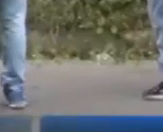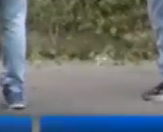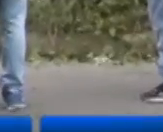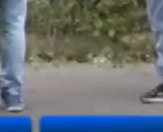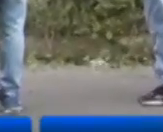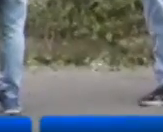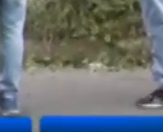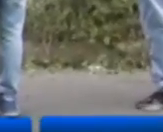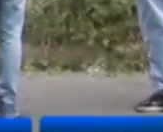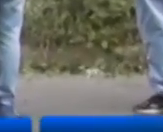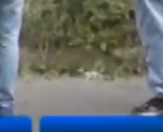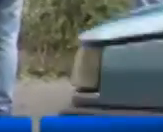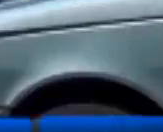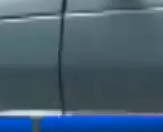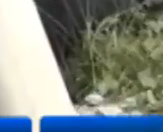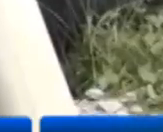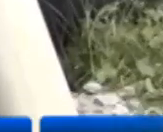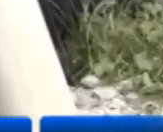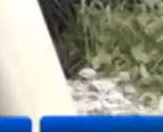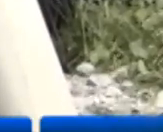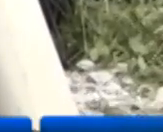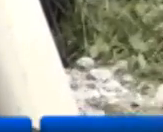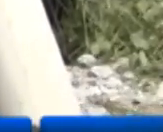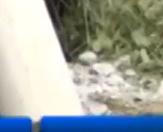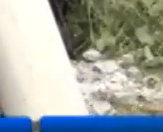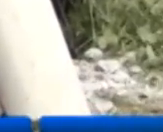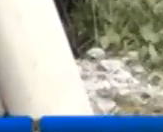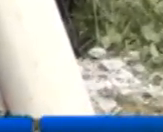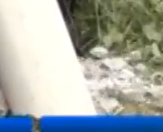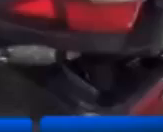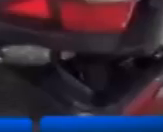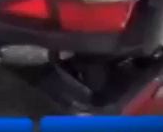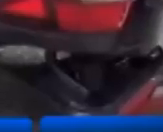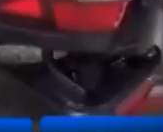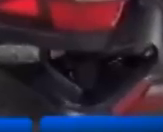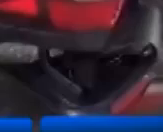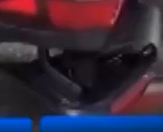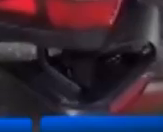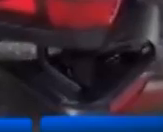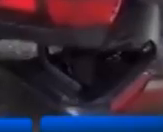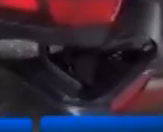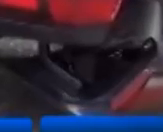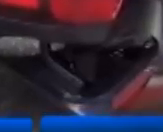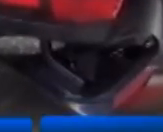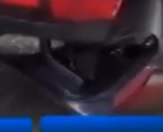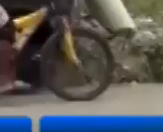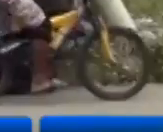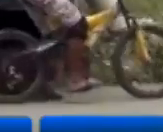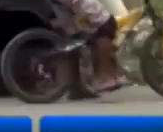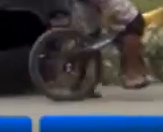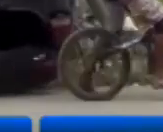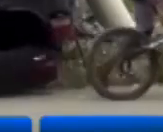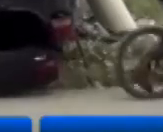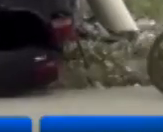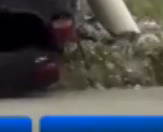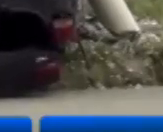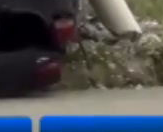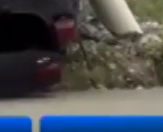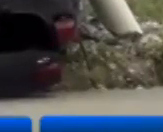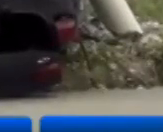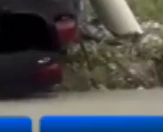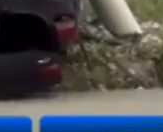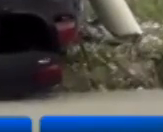El accidente de tránsito se habría producido alrededor de las 6 de la mañana de este domingo en la vía Esmeraldas Río Verde. Una pérdida de pista